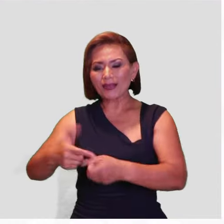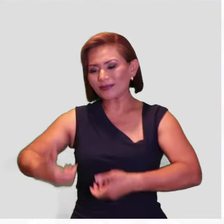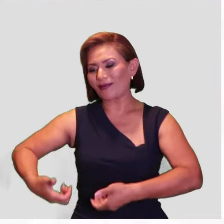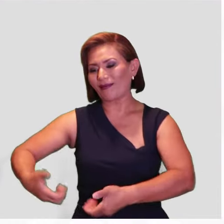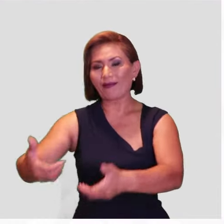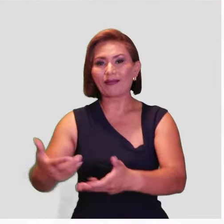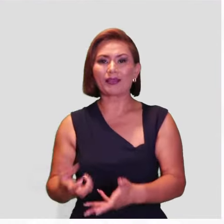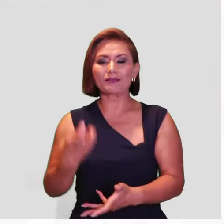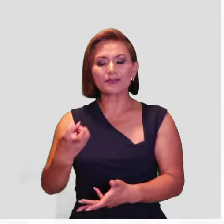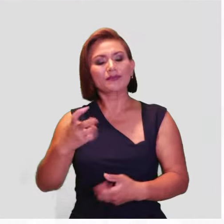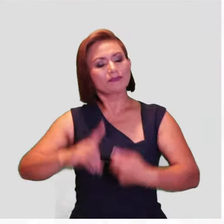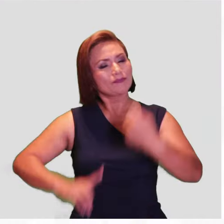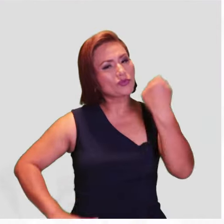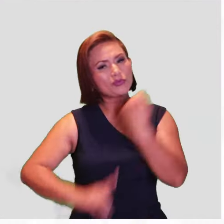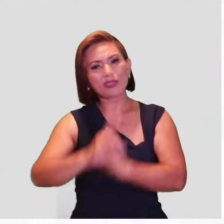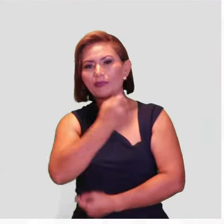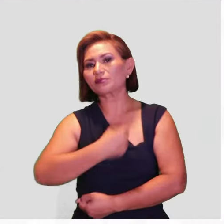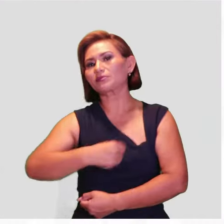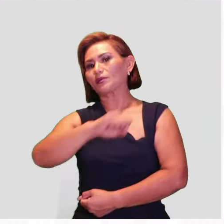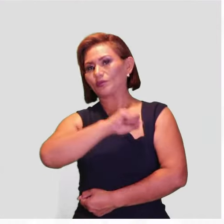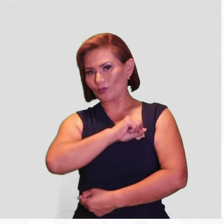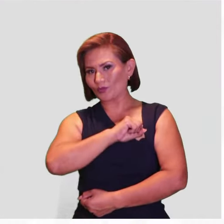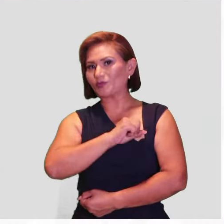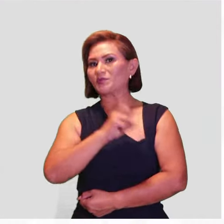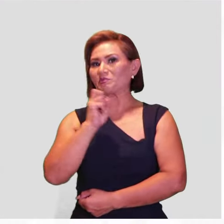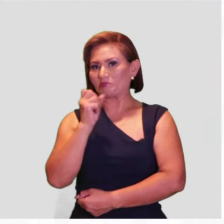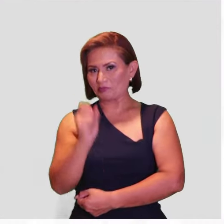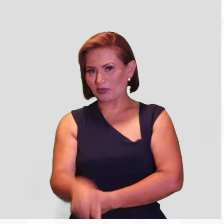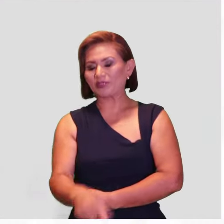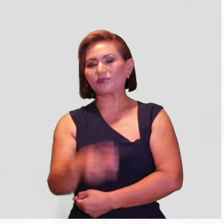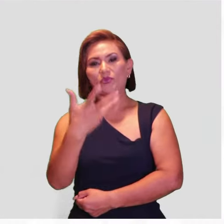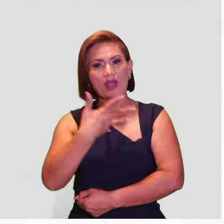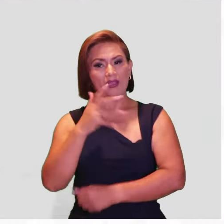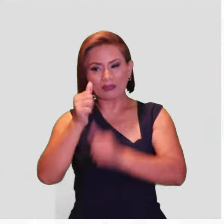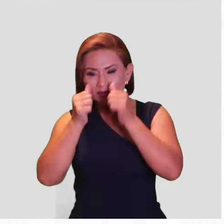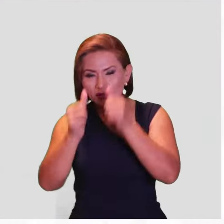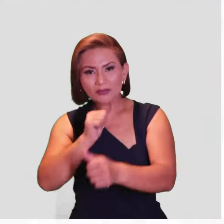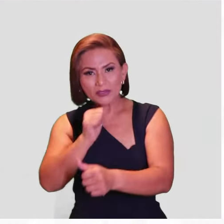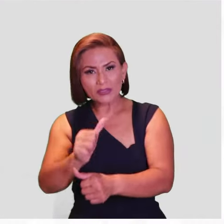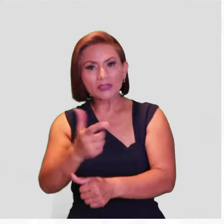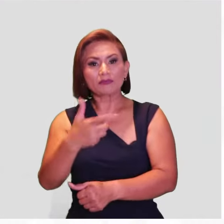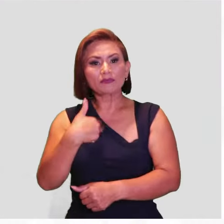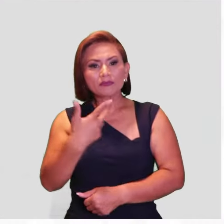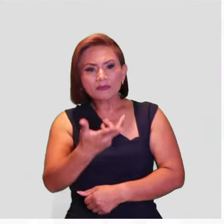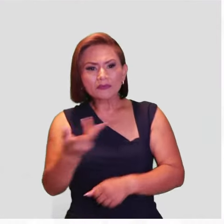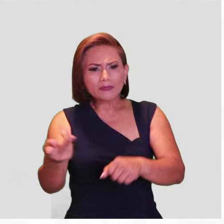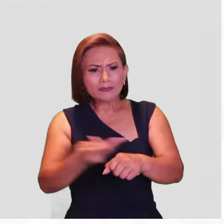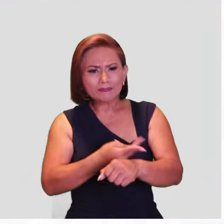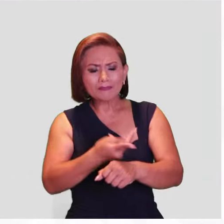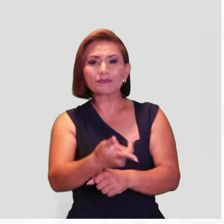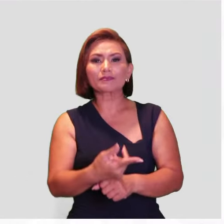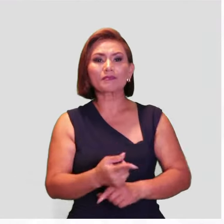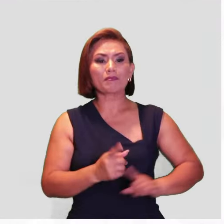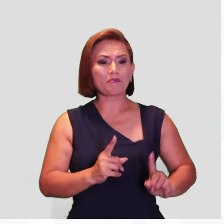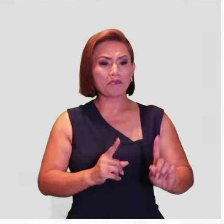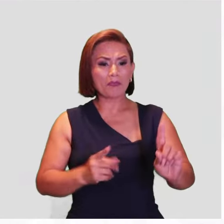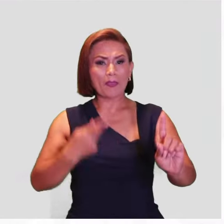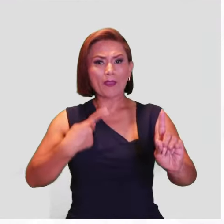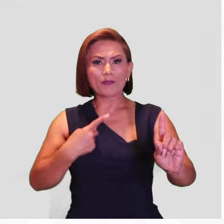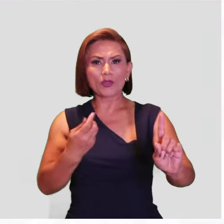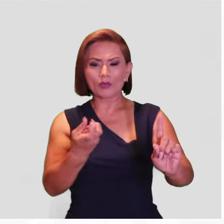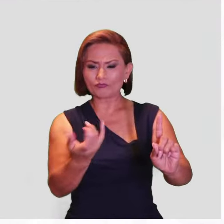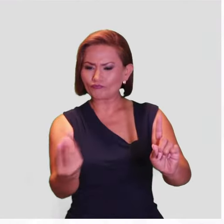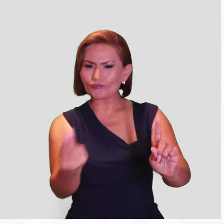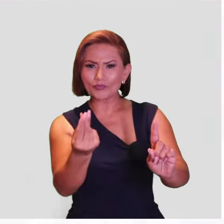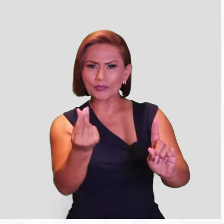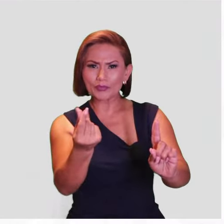ya es un problema de salud pública que tampoco se ha atendido. Se han encontrado jaurías que han atacado a personas y no hay